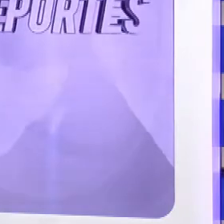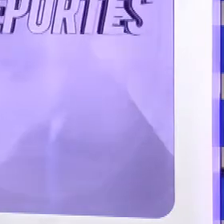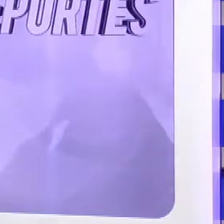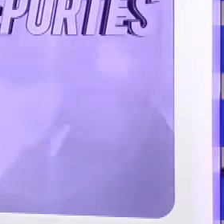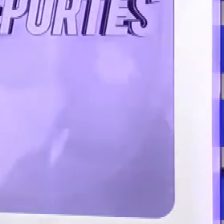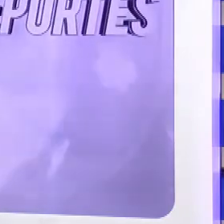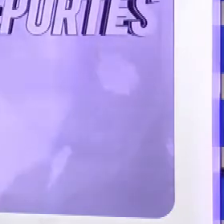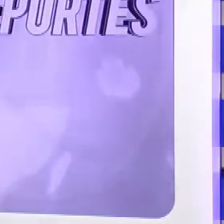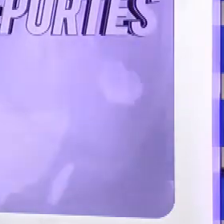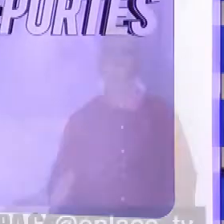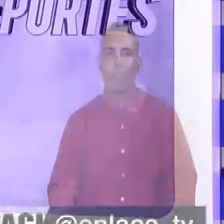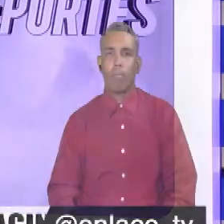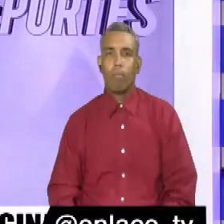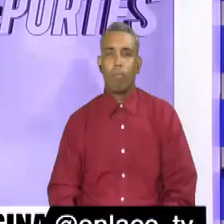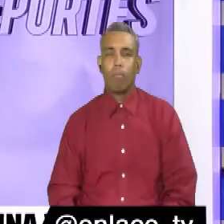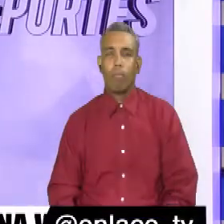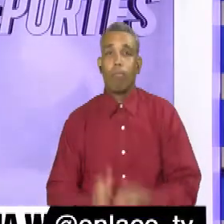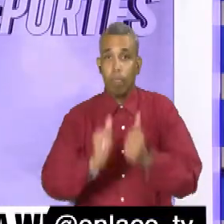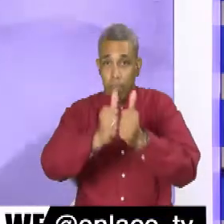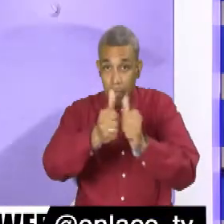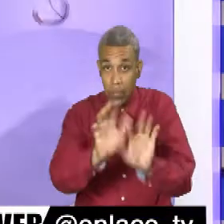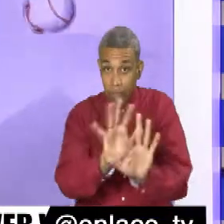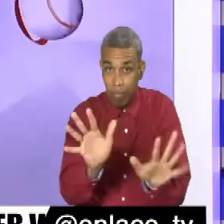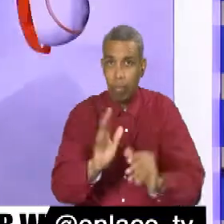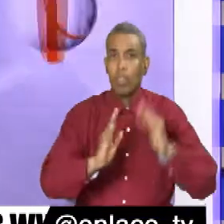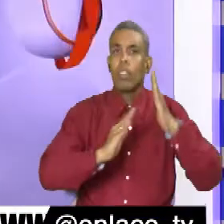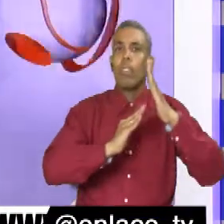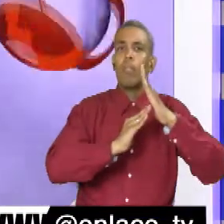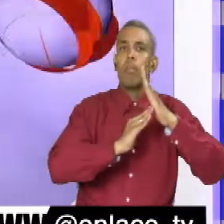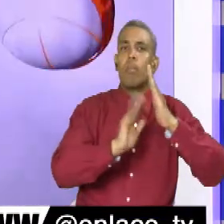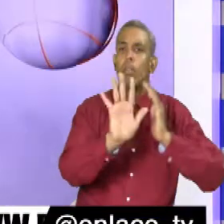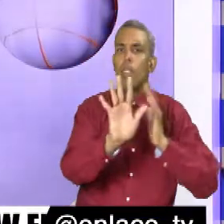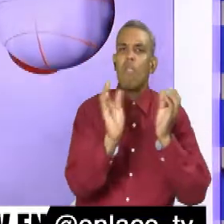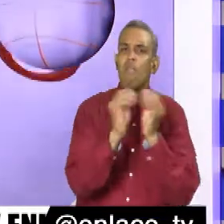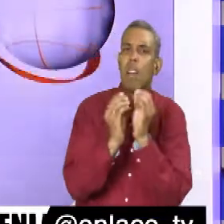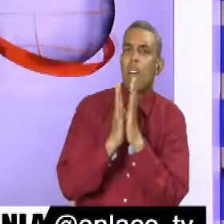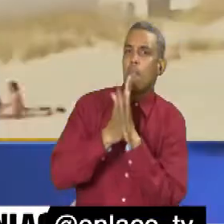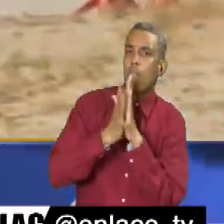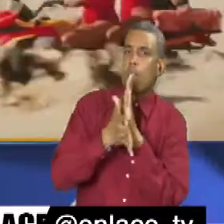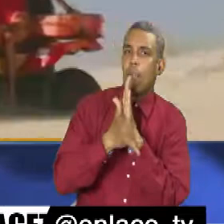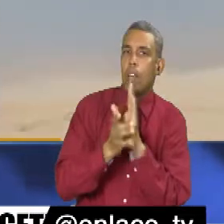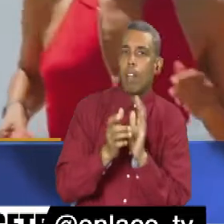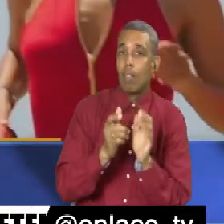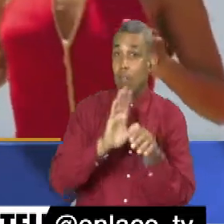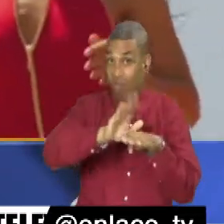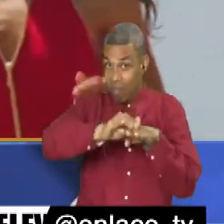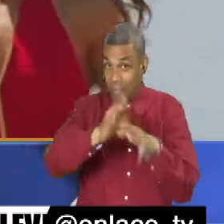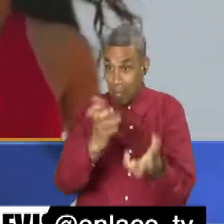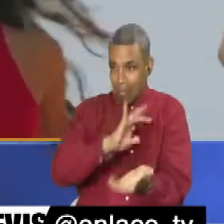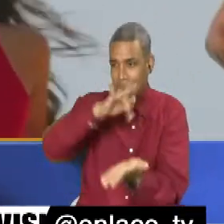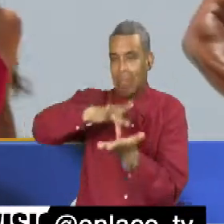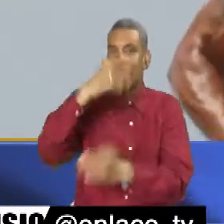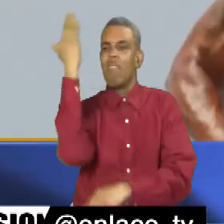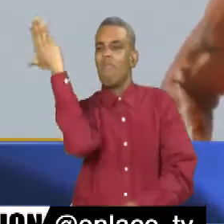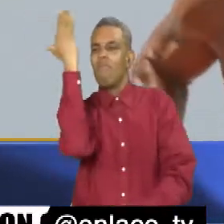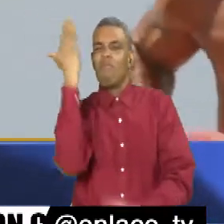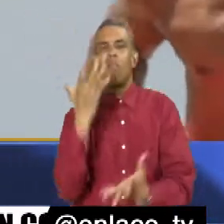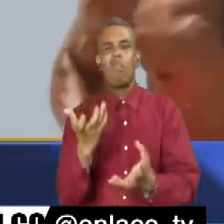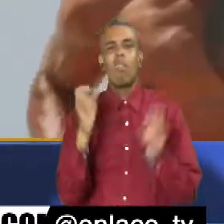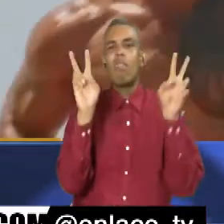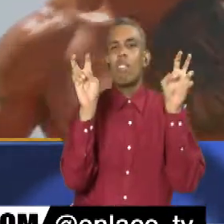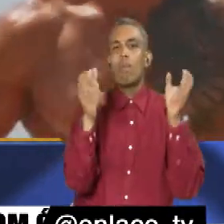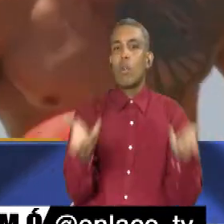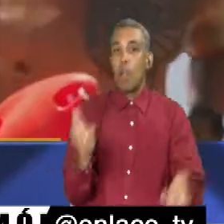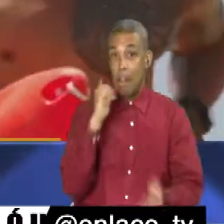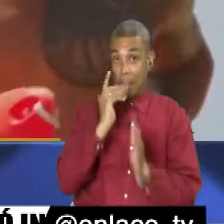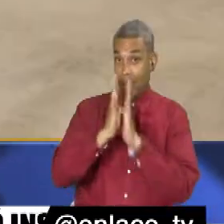Muy bien, es por el momento todo en deportes, hacemos una pausa, al regresar les contaremos la película recomendada de Enlace Noticias para este fin de